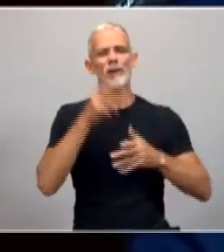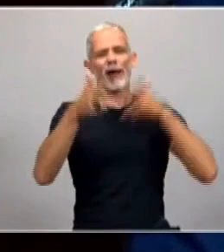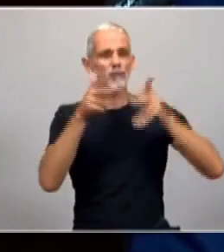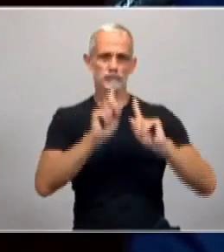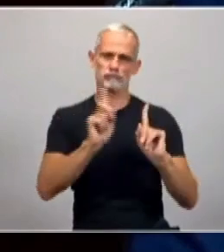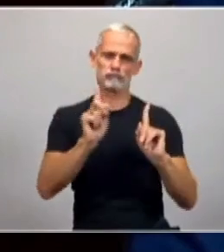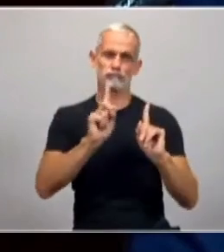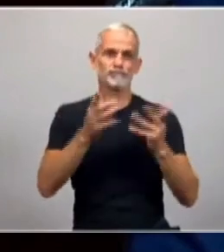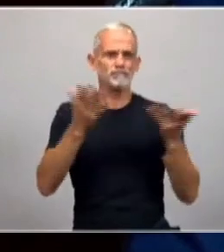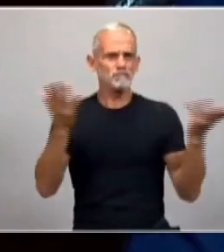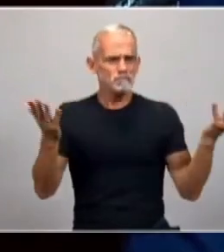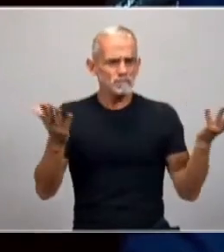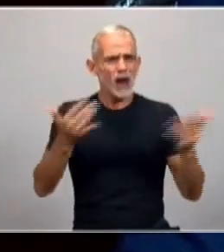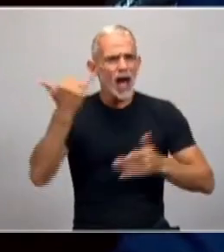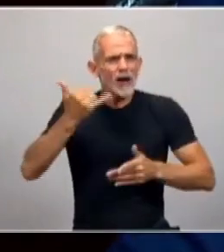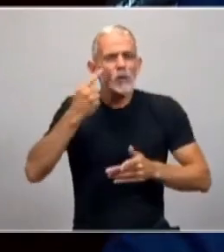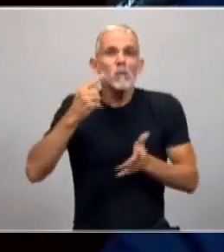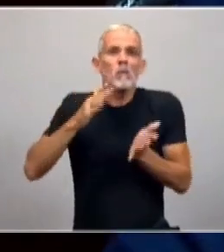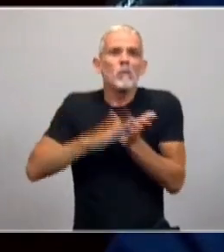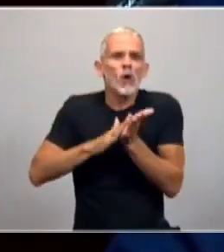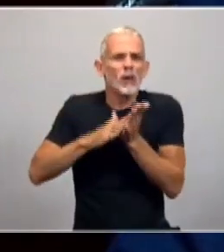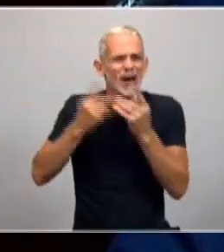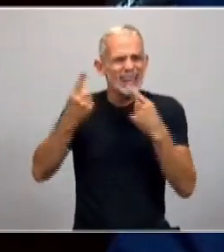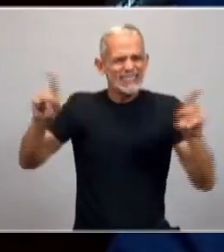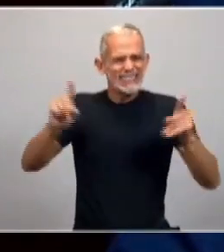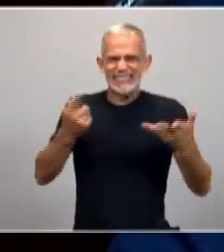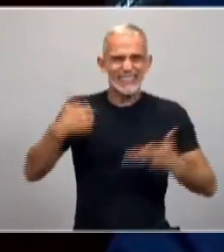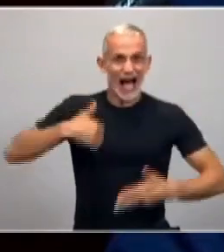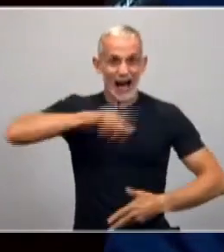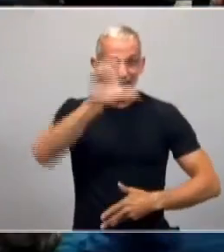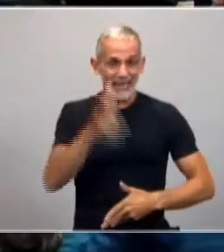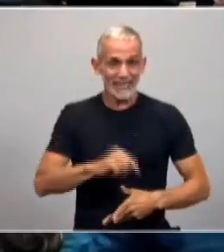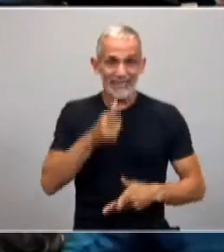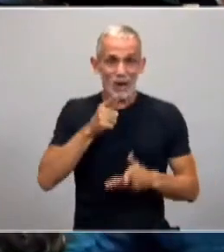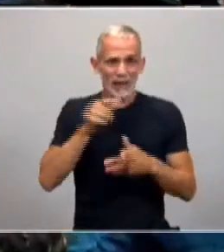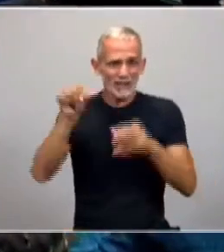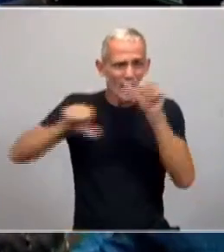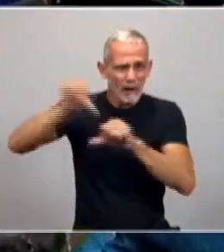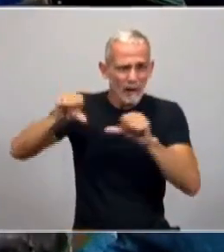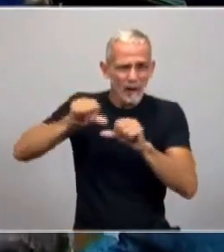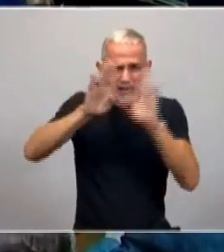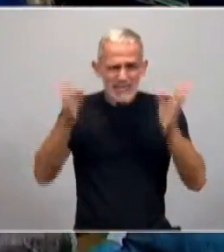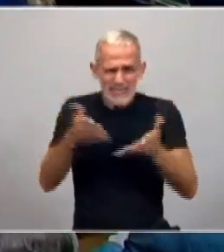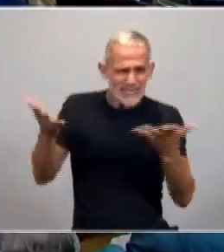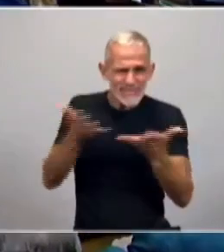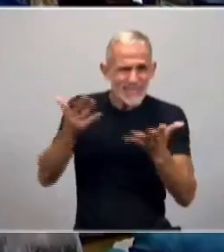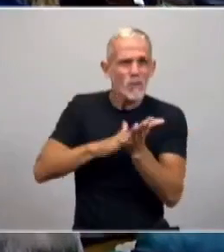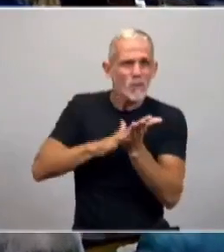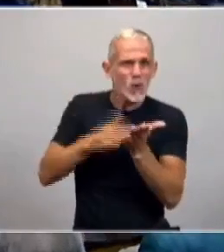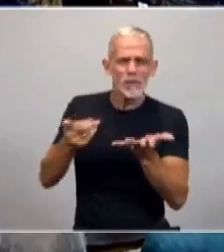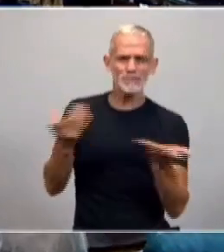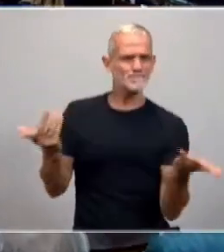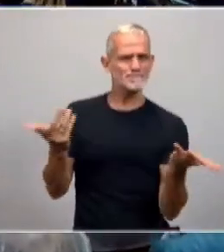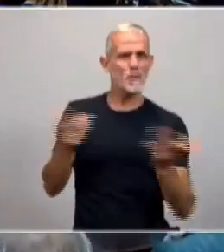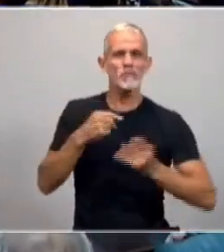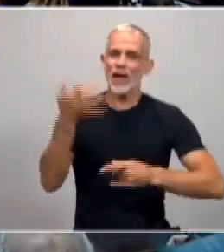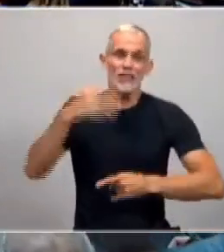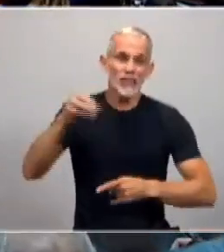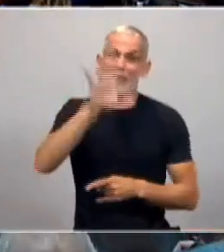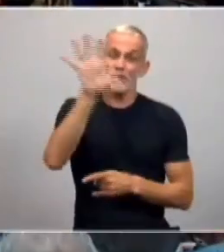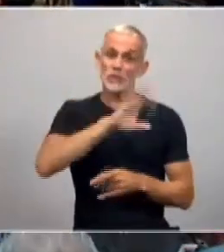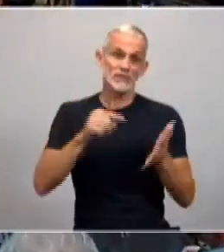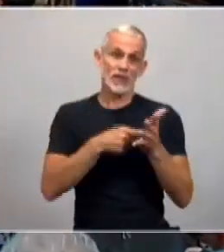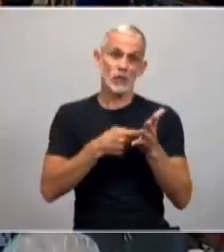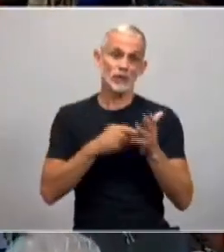El extravagante experimento al que está siendo sometida la Argentina exige acciones extraordinarias del gobierno